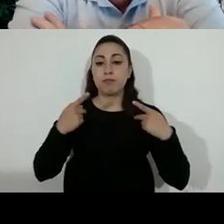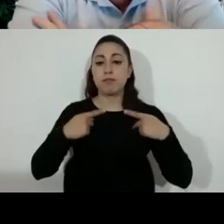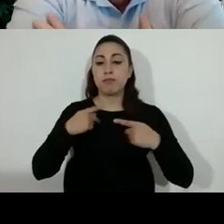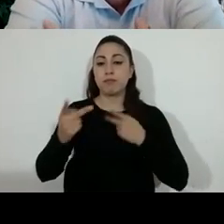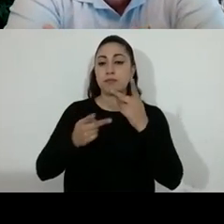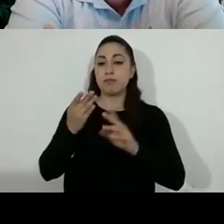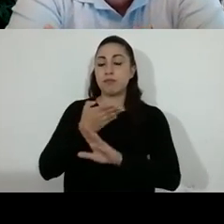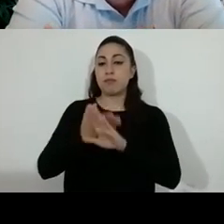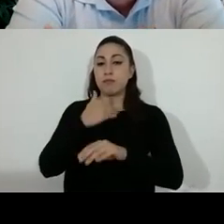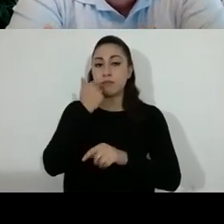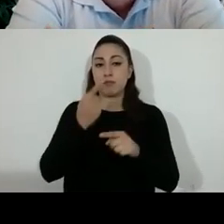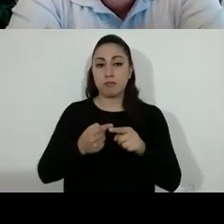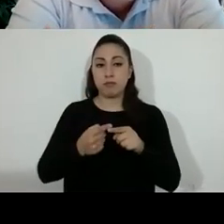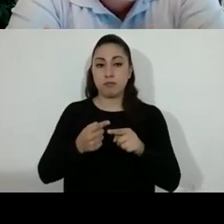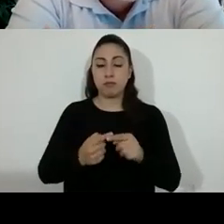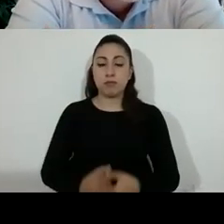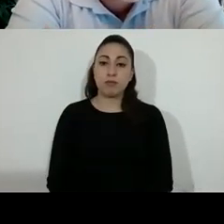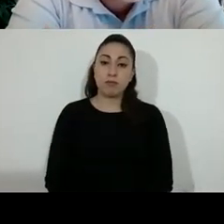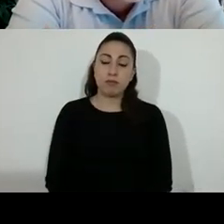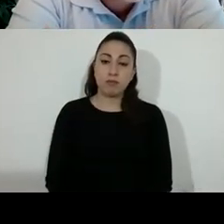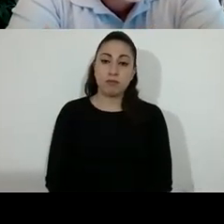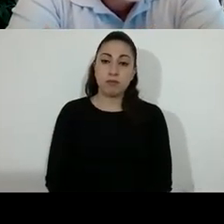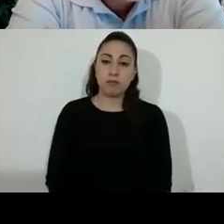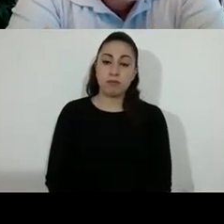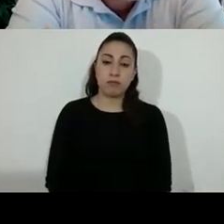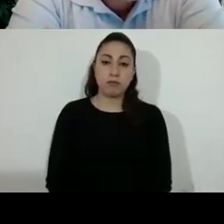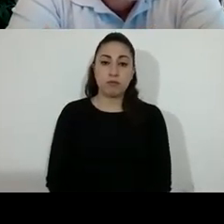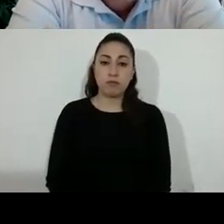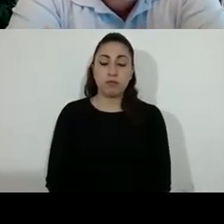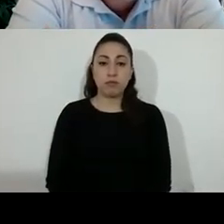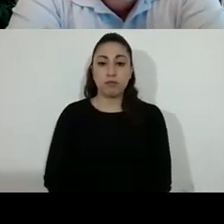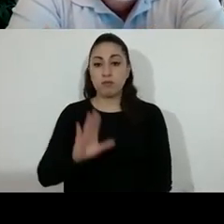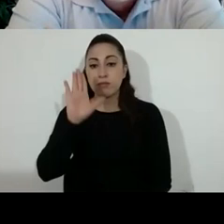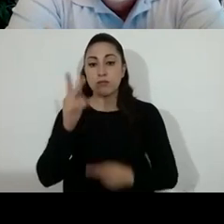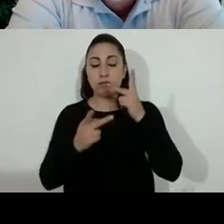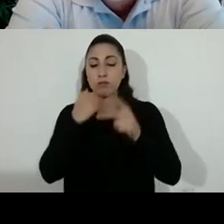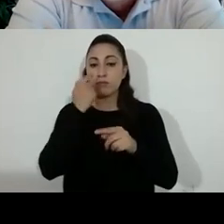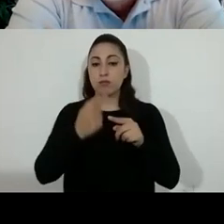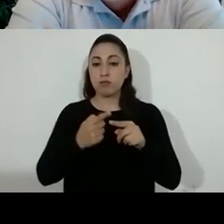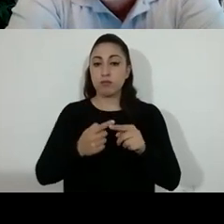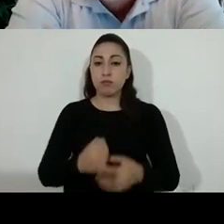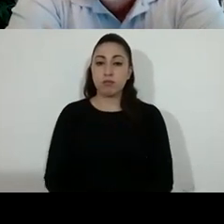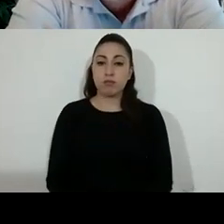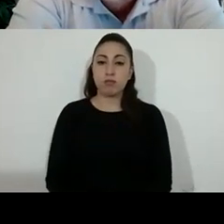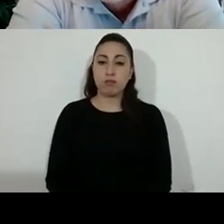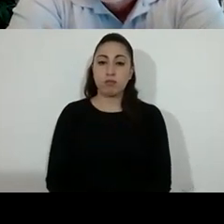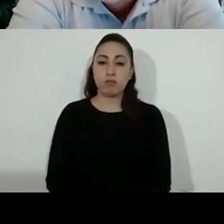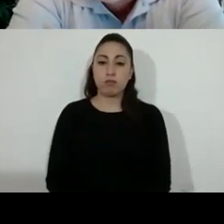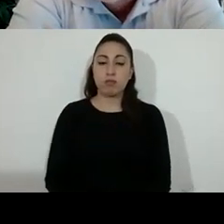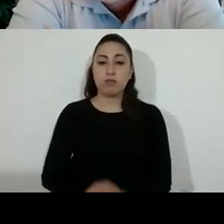3 minutos. ¿Alguna diputada o diputado desea hacer uso de la palabra? Una pregunta,